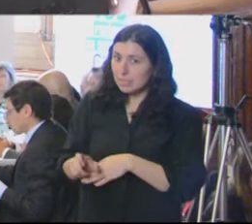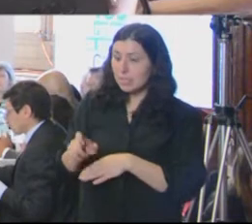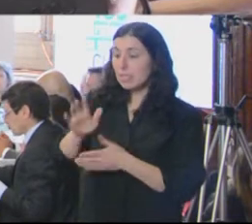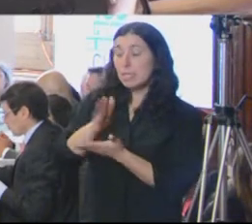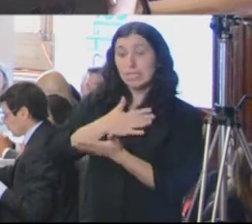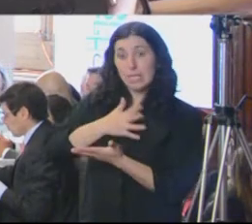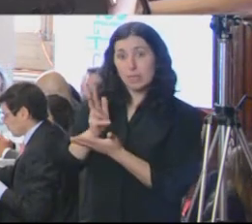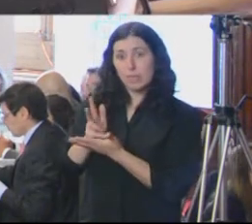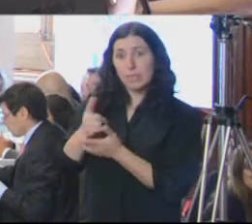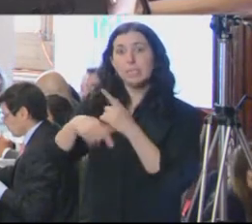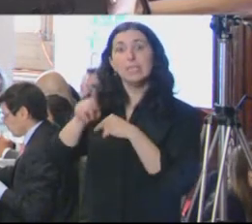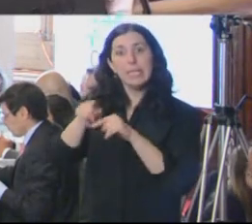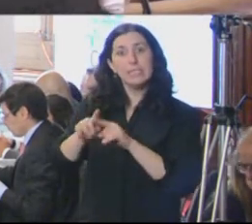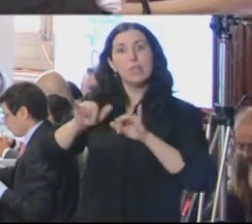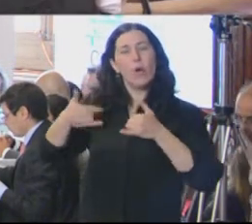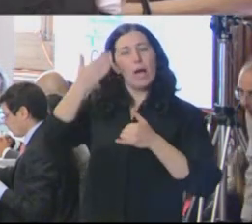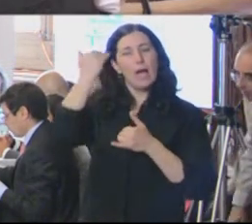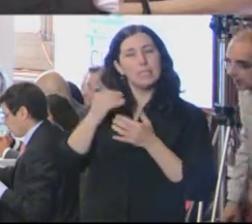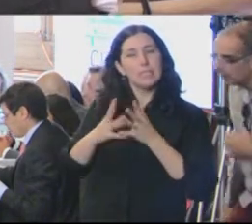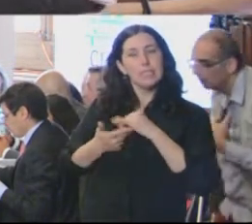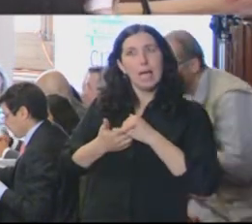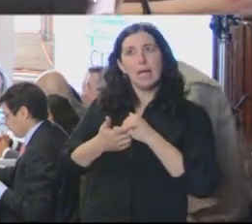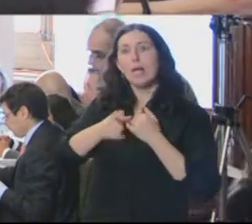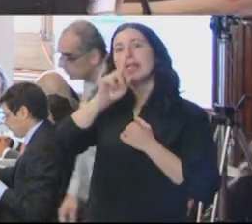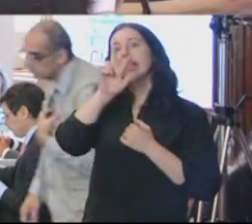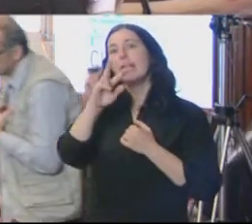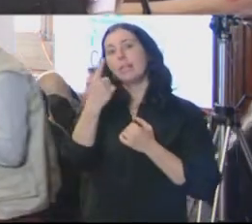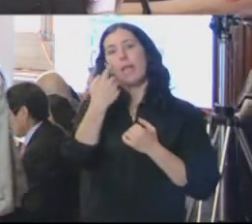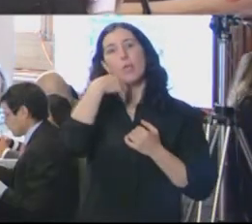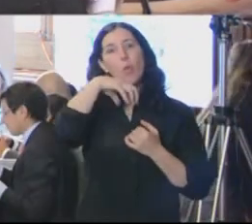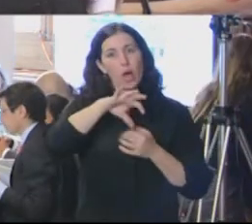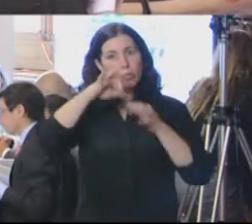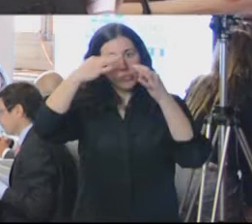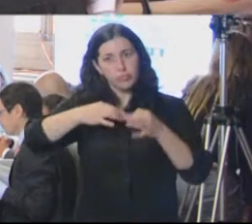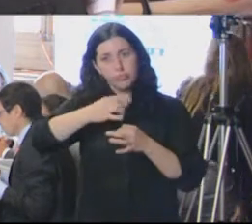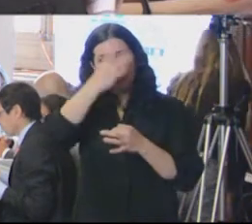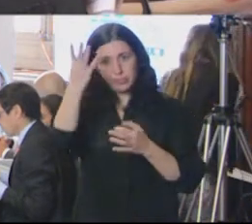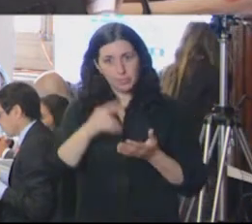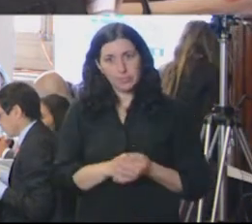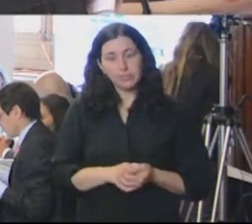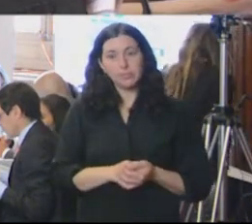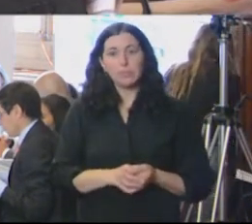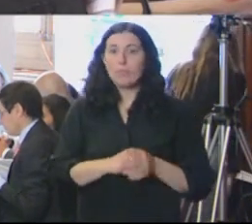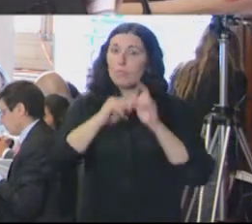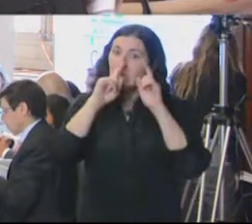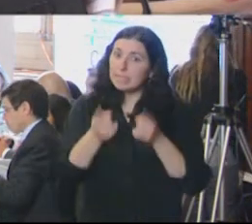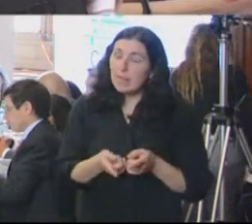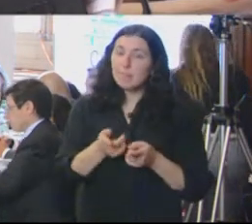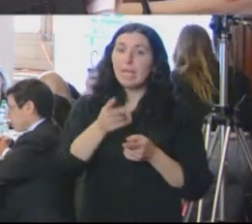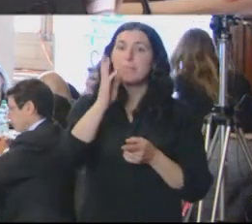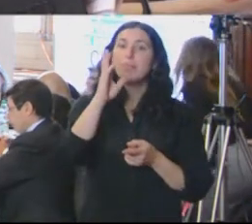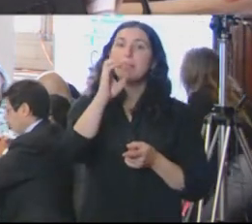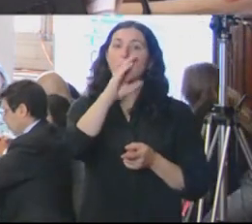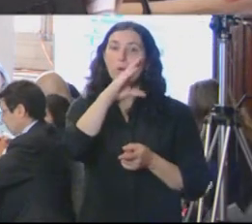la cual fue instalada formalmente el pasado 31 de agosto. Cabe señalar también que la Procuraduría General de la